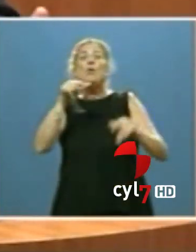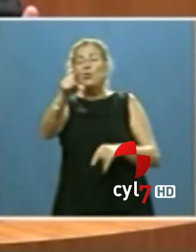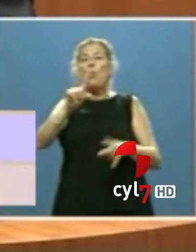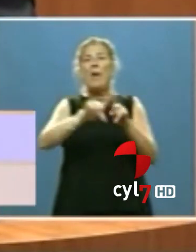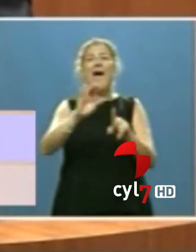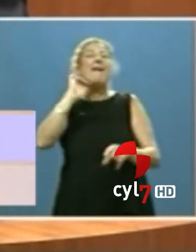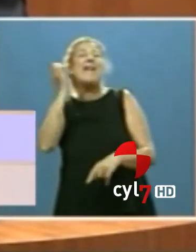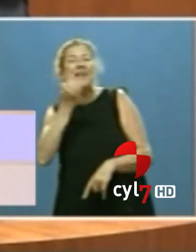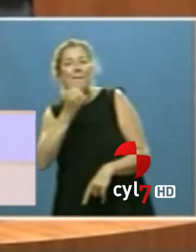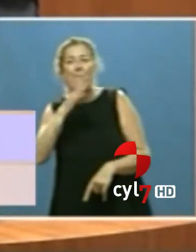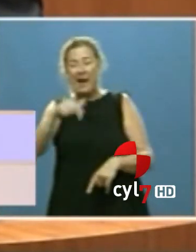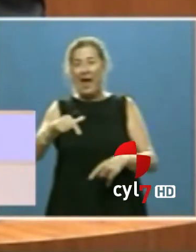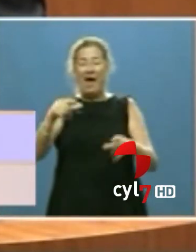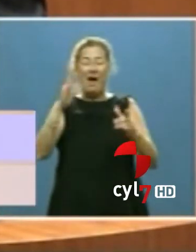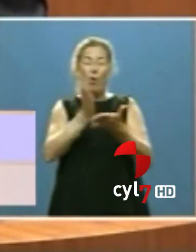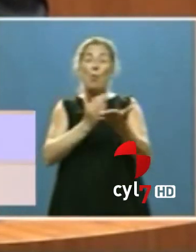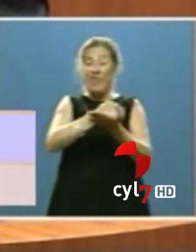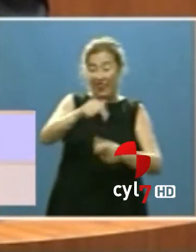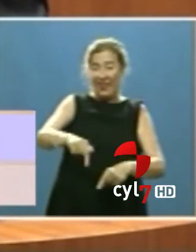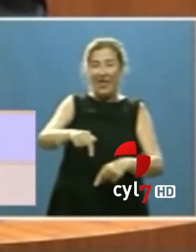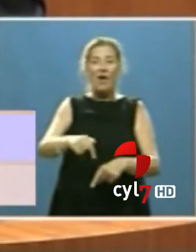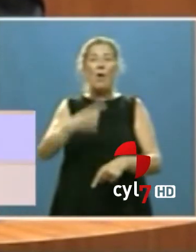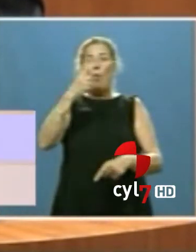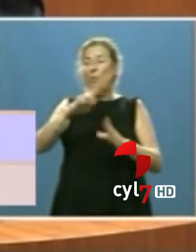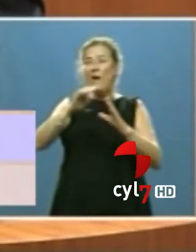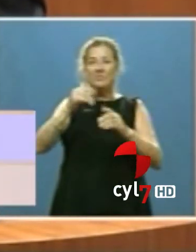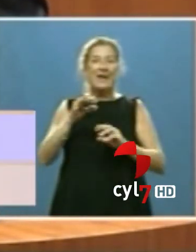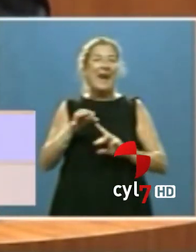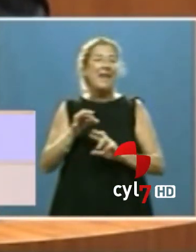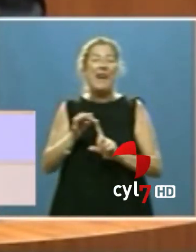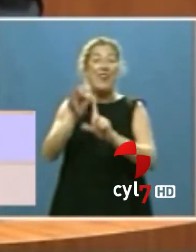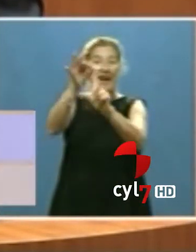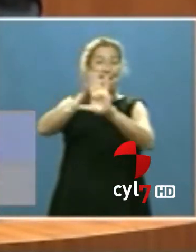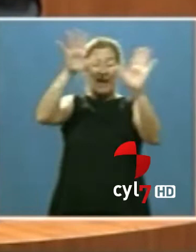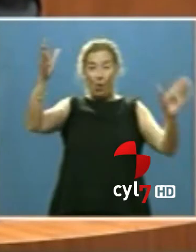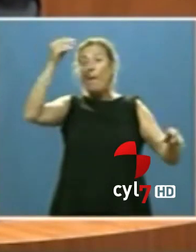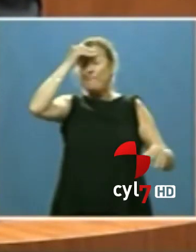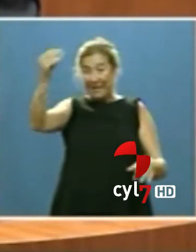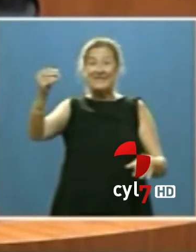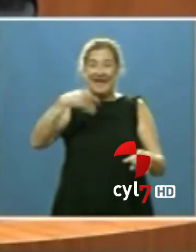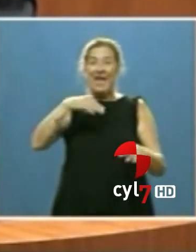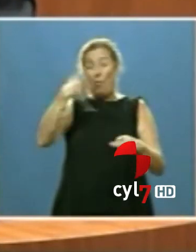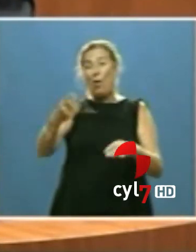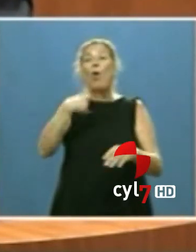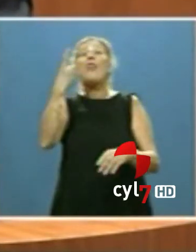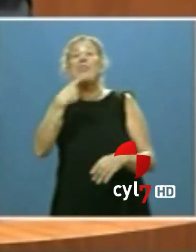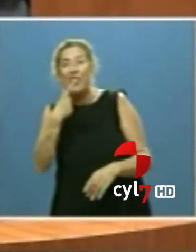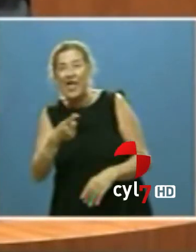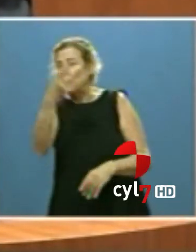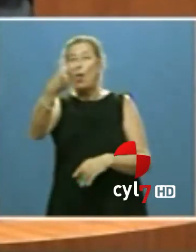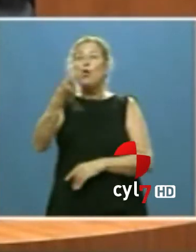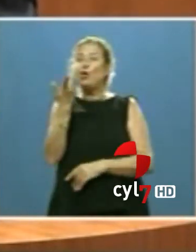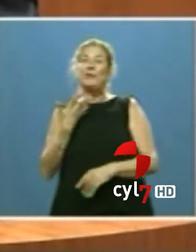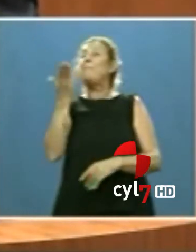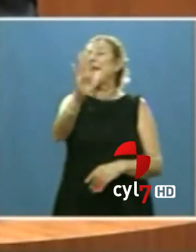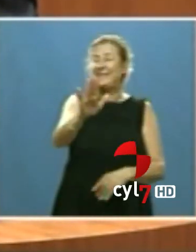reclamaba para la comunidad al final de su intervención un liderazgo claro cree que por coherencia a continuación iba a anunciar que no se presenta a